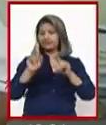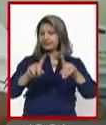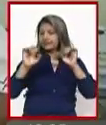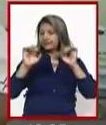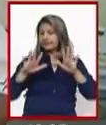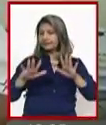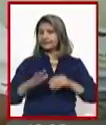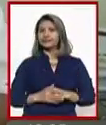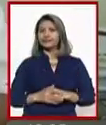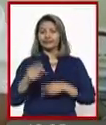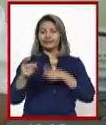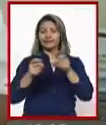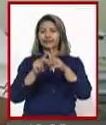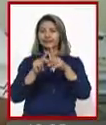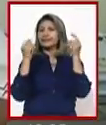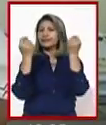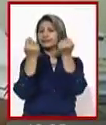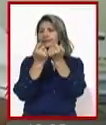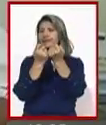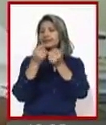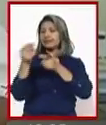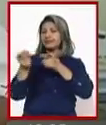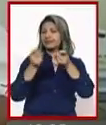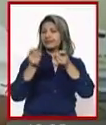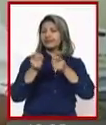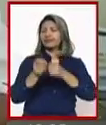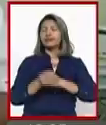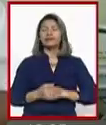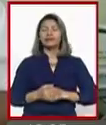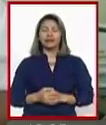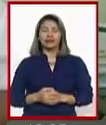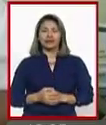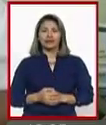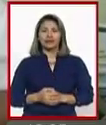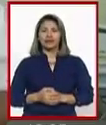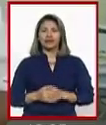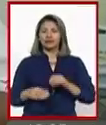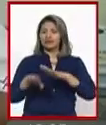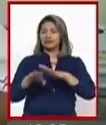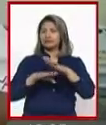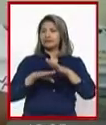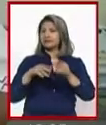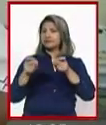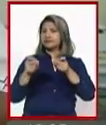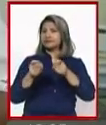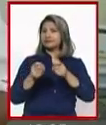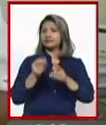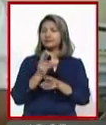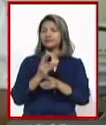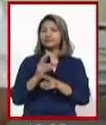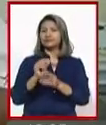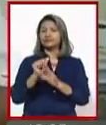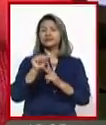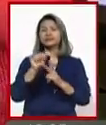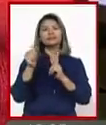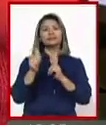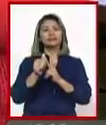examen. Directores departamentales, directores, subdirectores de educación regular,